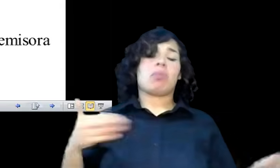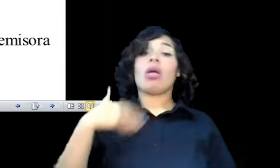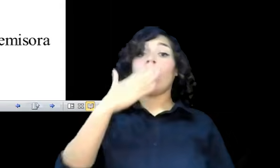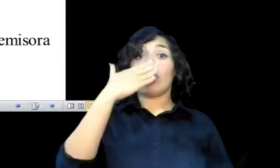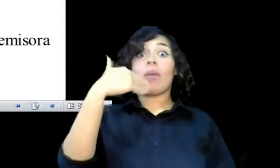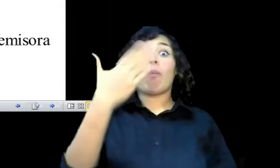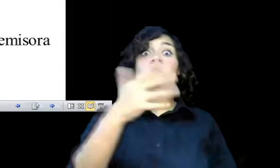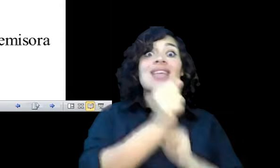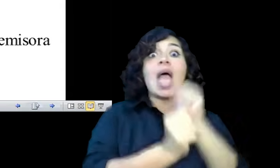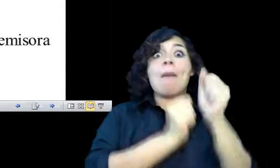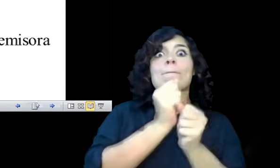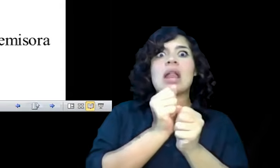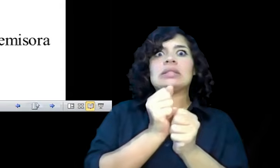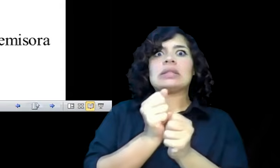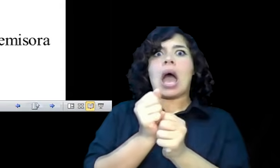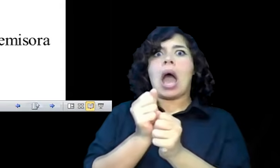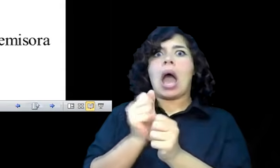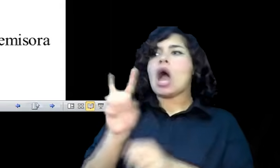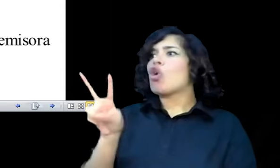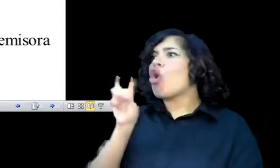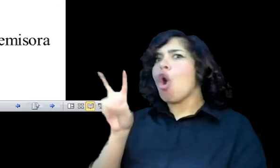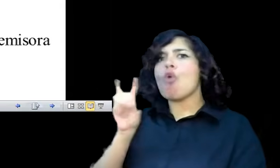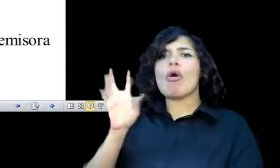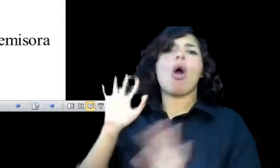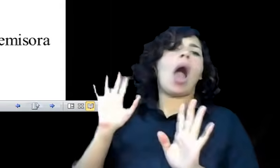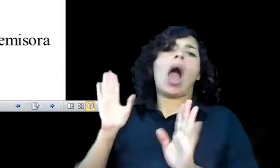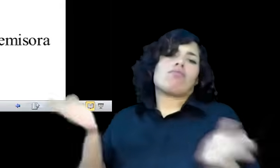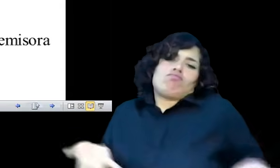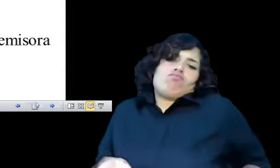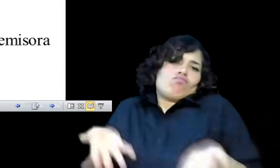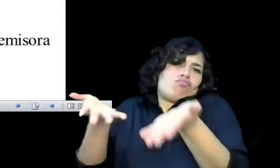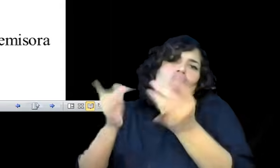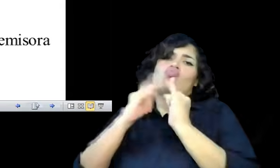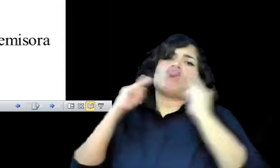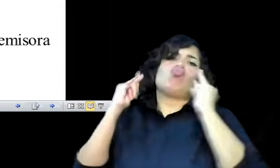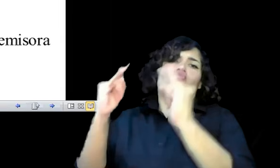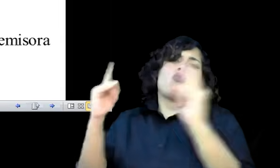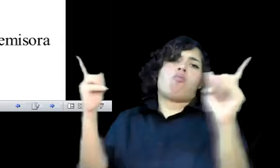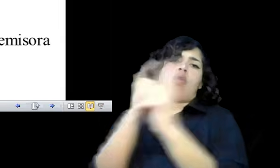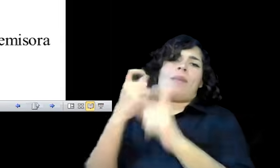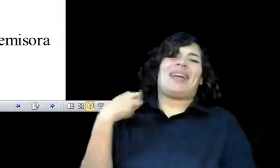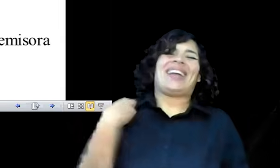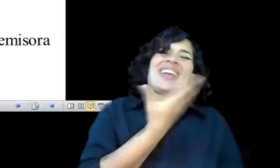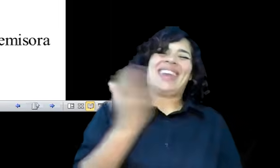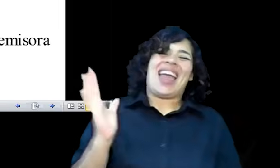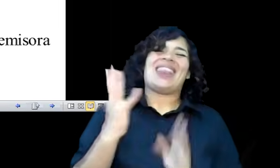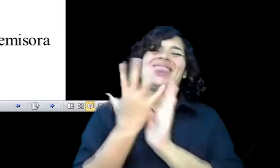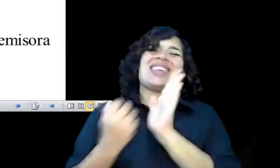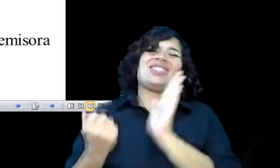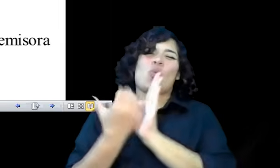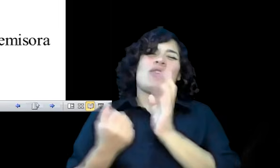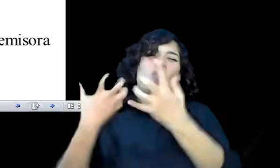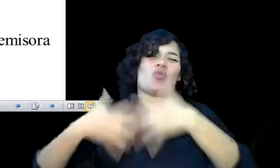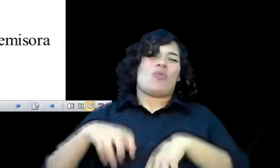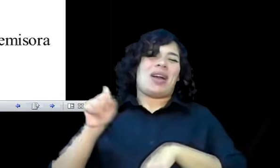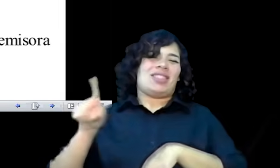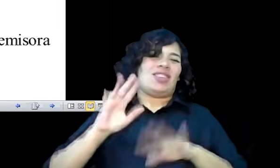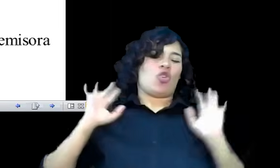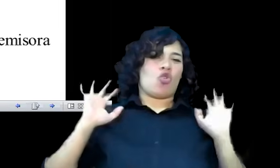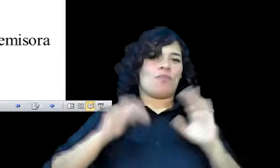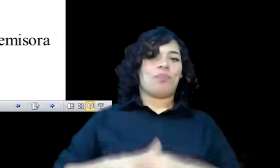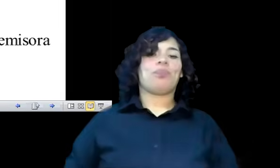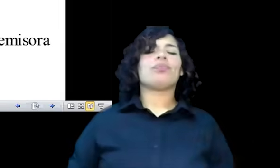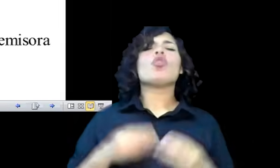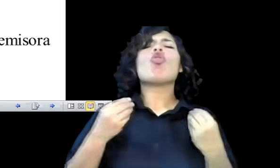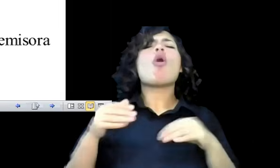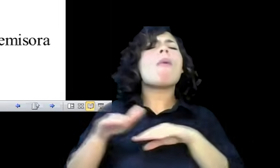¿cómo se lo cobra la empresa al accionista? Ya es una cuestión entre partes, ¿sí? Por lo general lo descuentan de los dividendos. ¿Cómo van a determinar